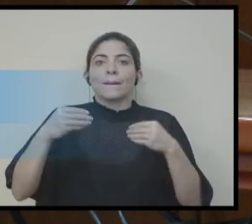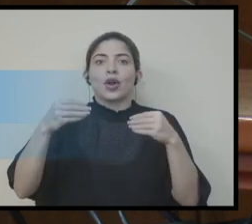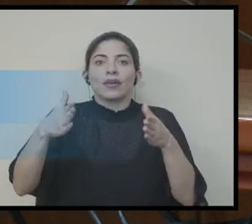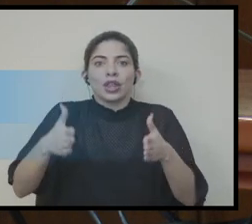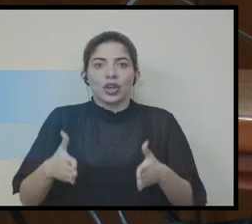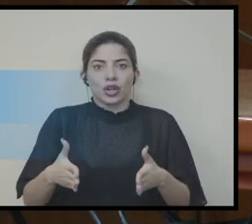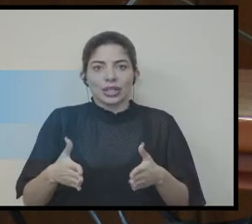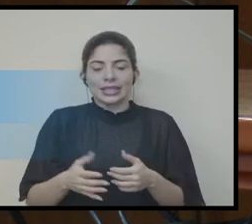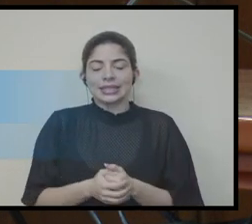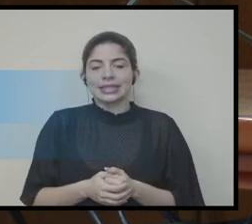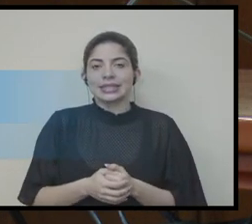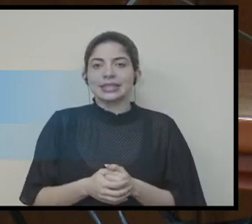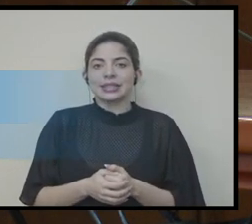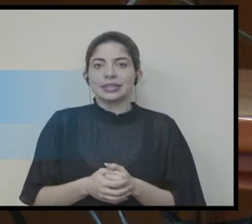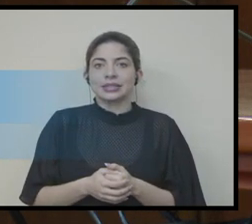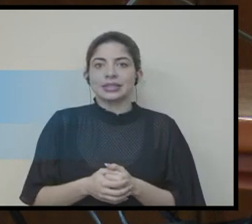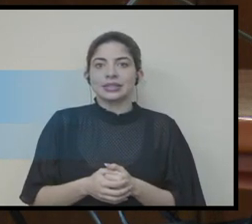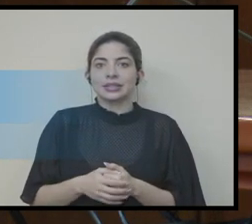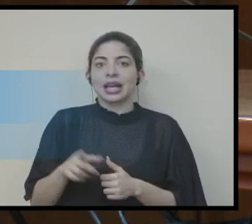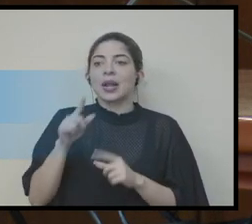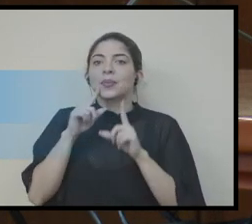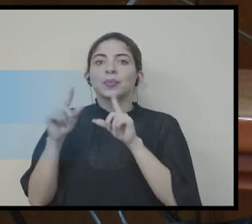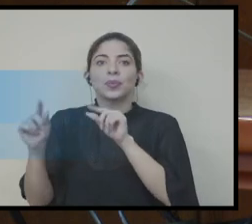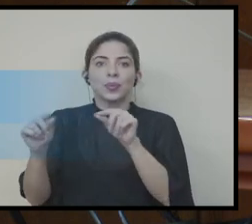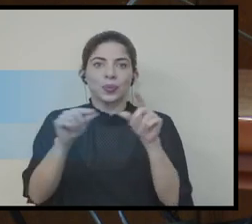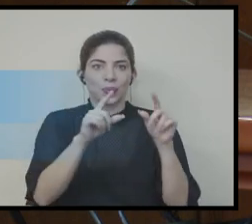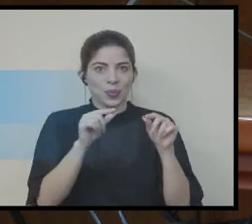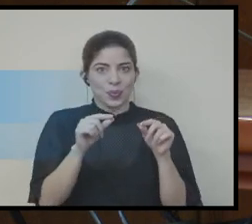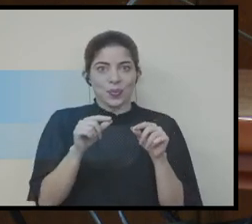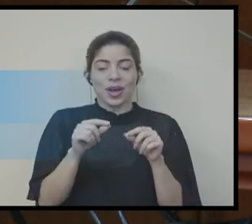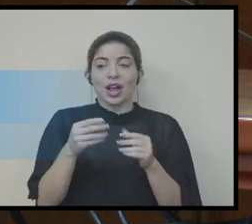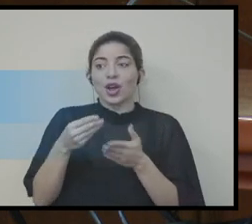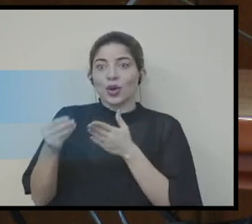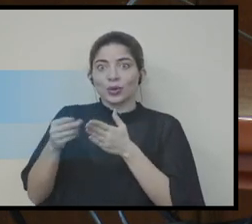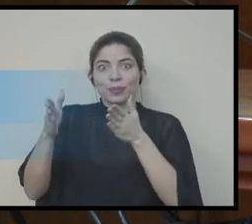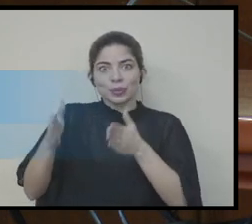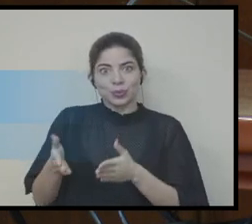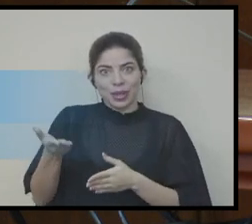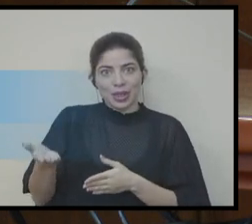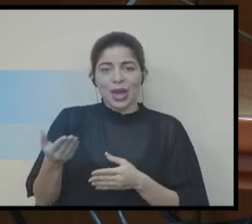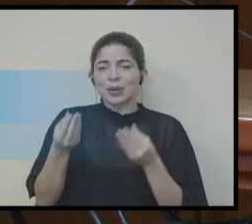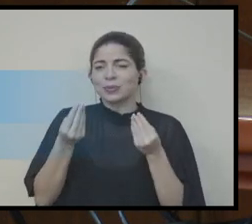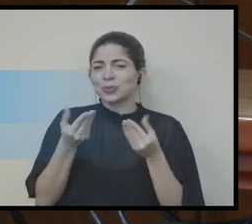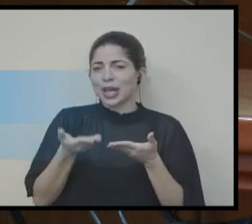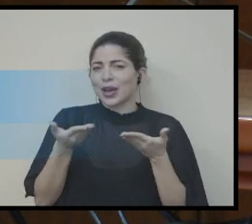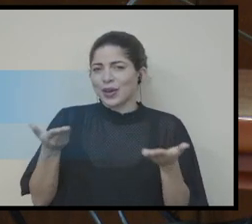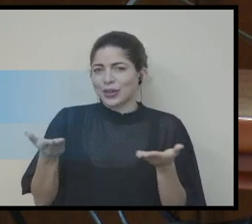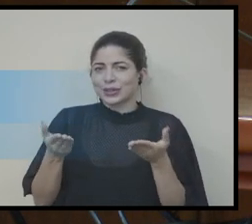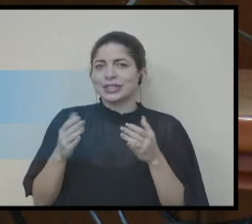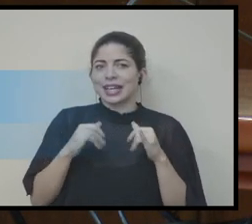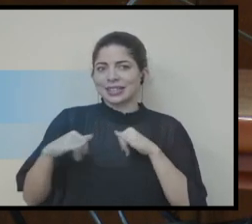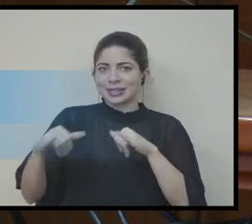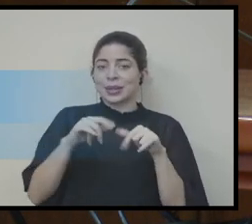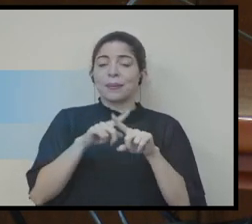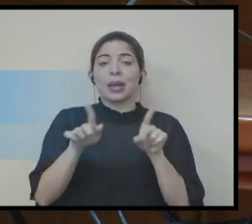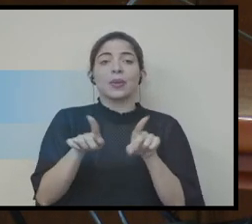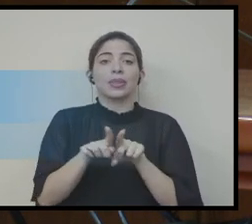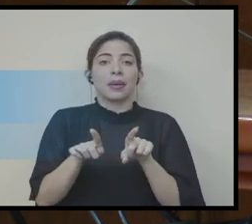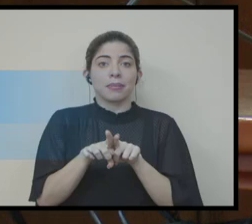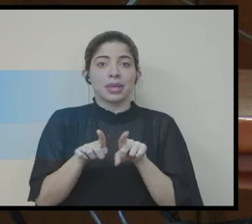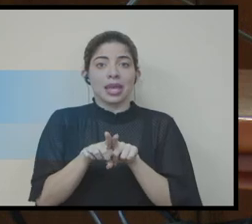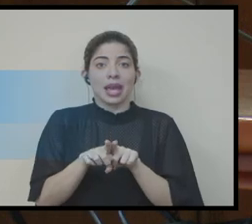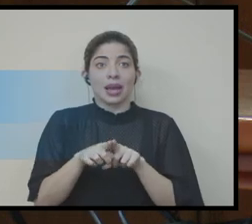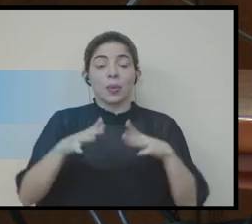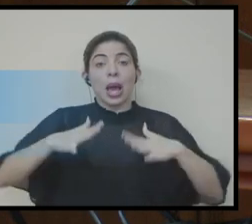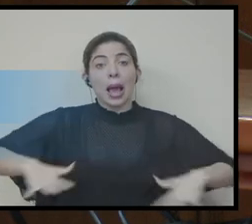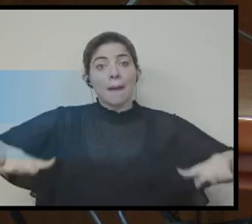proveedores, el boca en boca, la alianza con el mismo consumidor. Hay muchas cosas comunes, pero también que en